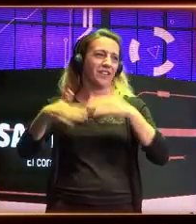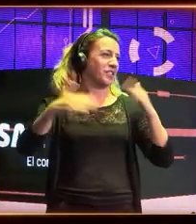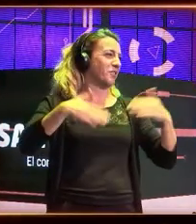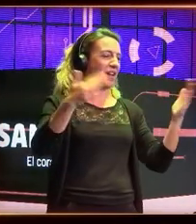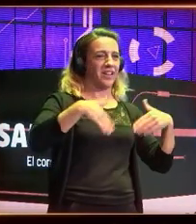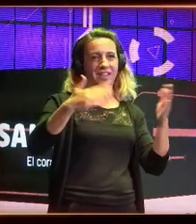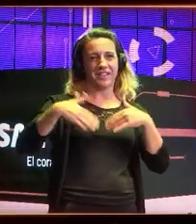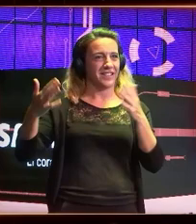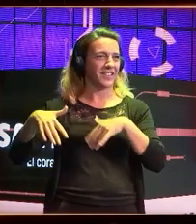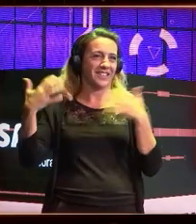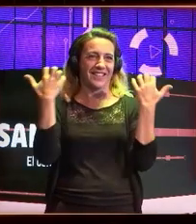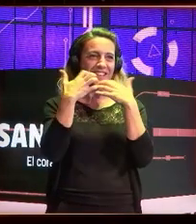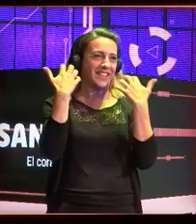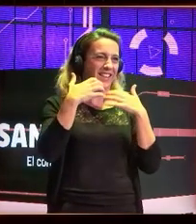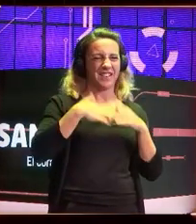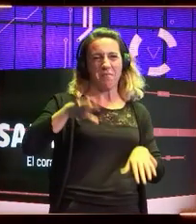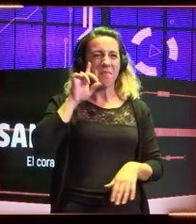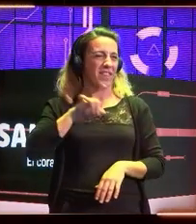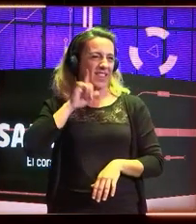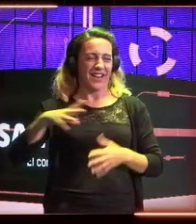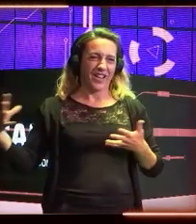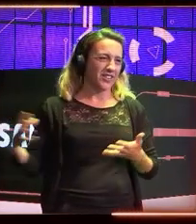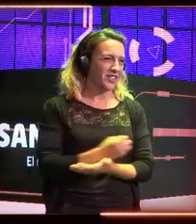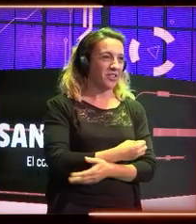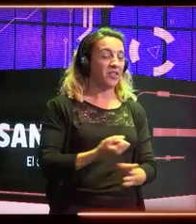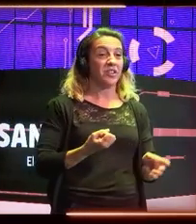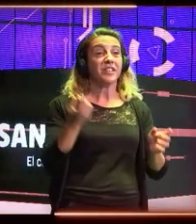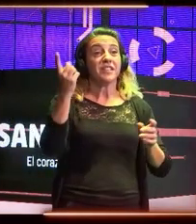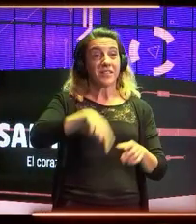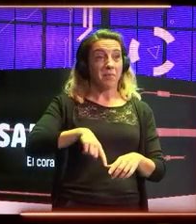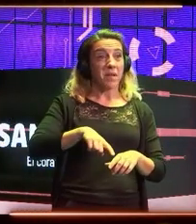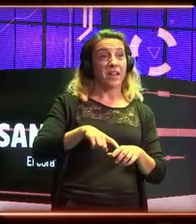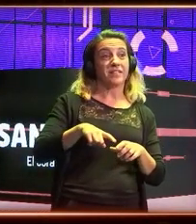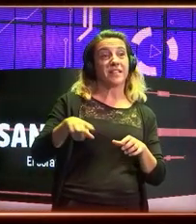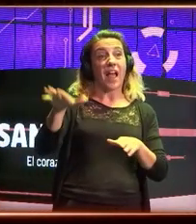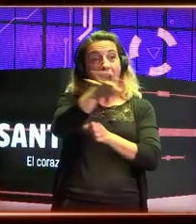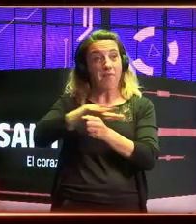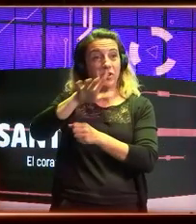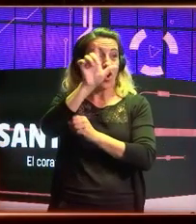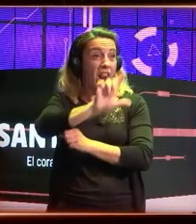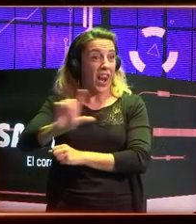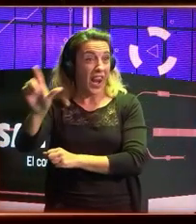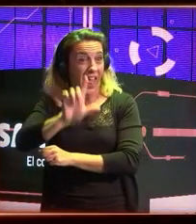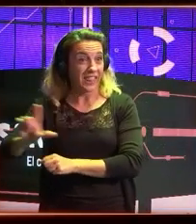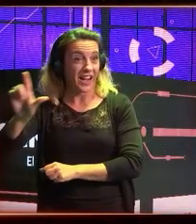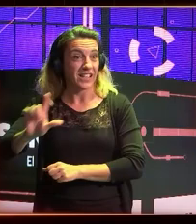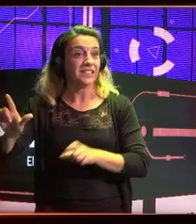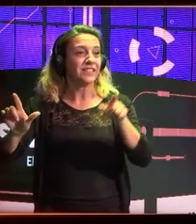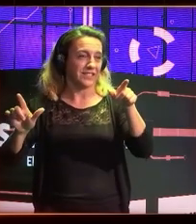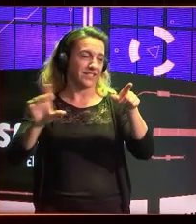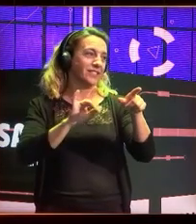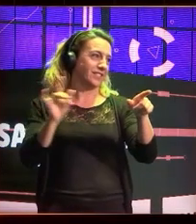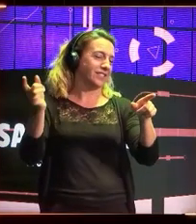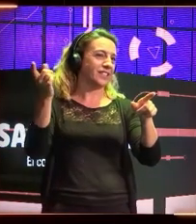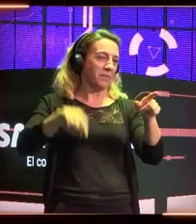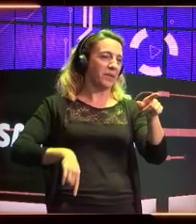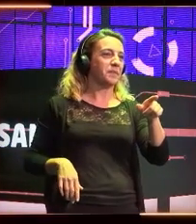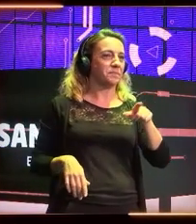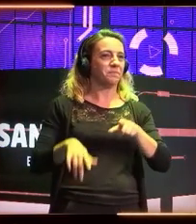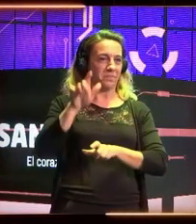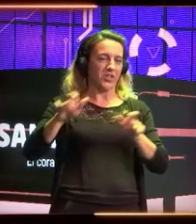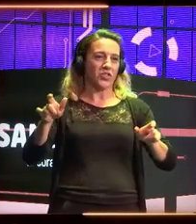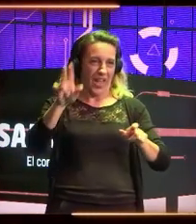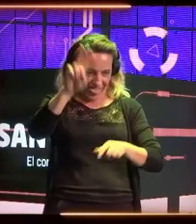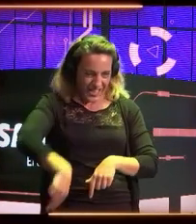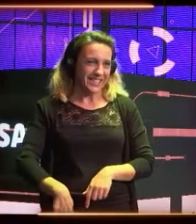todo una todo Una mentira una trama ha venido gente de letras También queremos a la gente de letras las queremos Sí hay gente de letras también también son